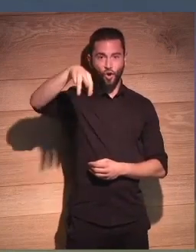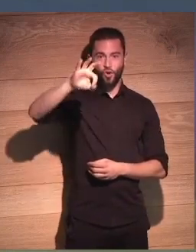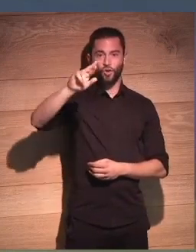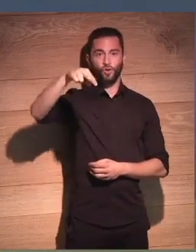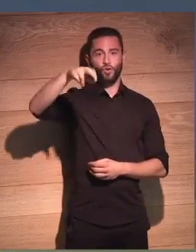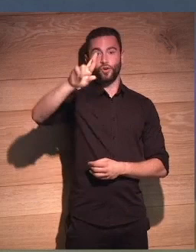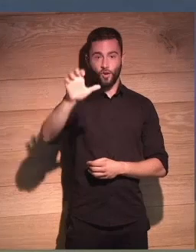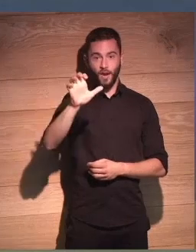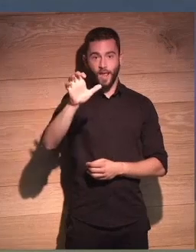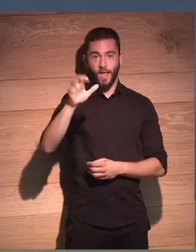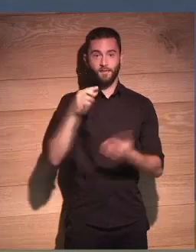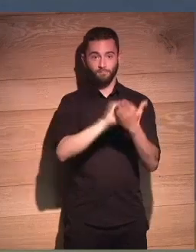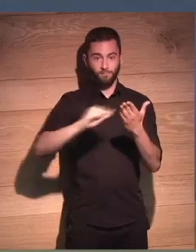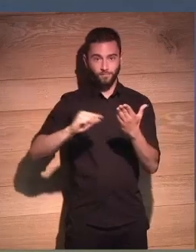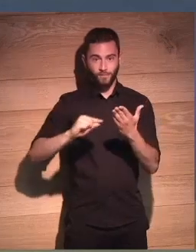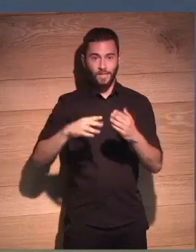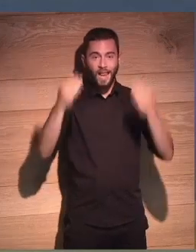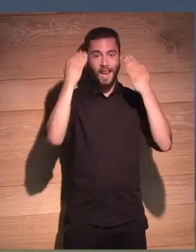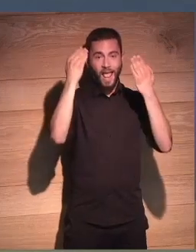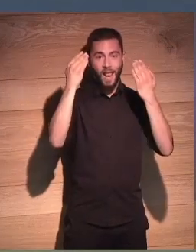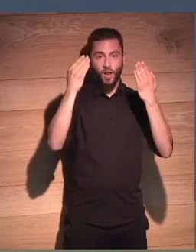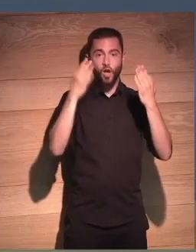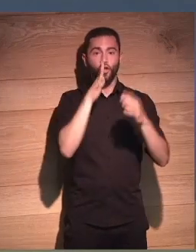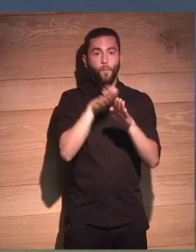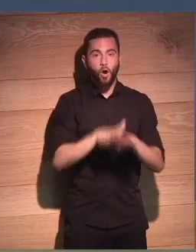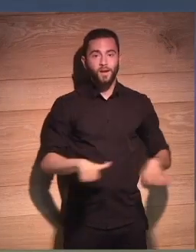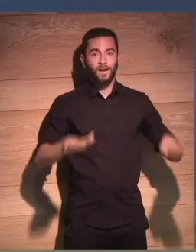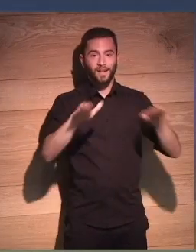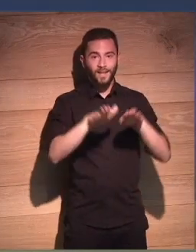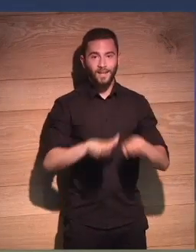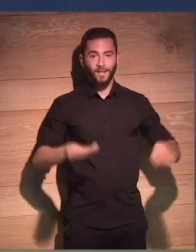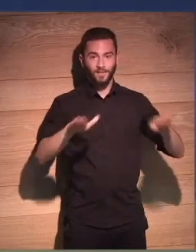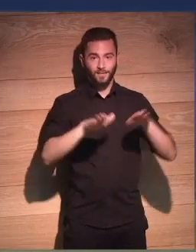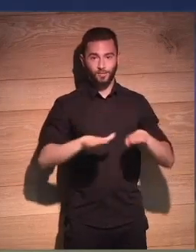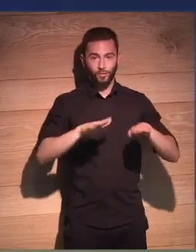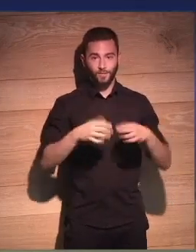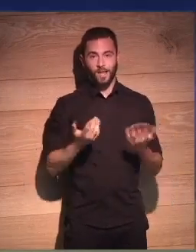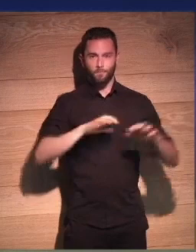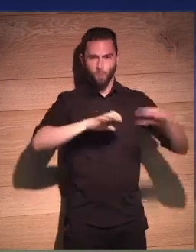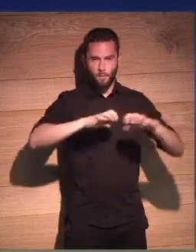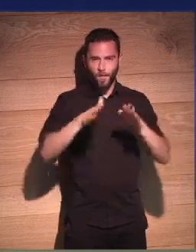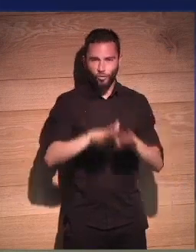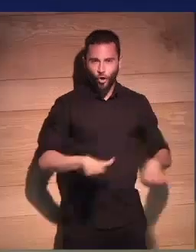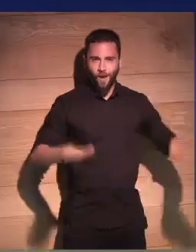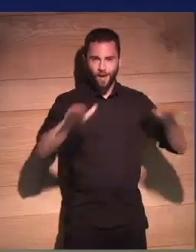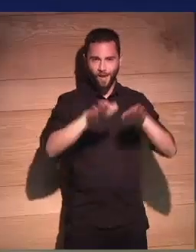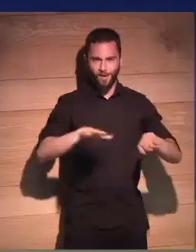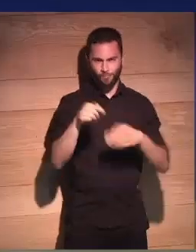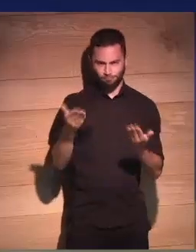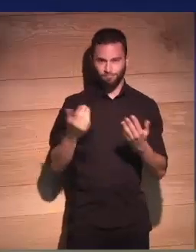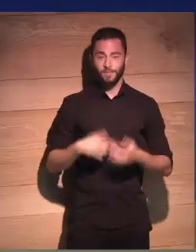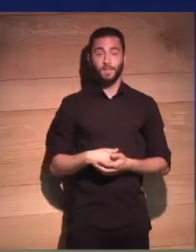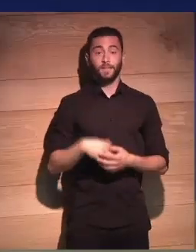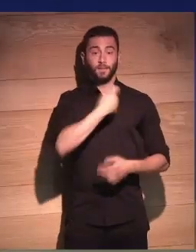autor de Elogio de la Lentitud y un referente mundial del movimiento slow, que ha venido a España a presentar